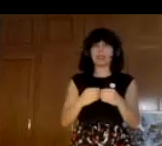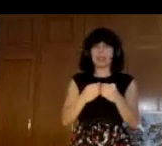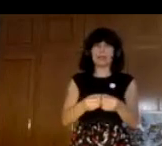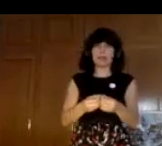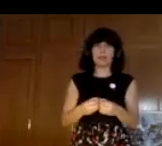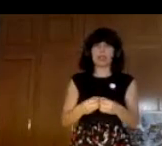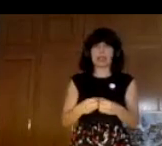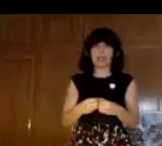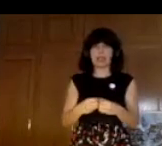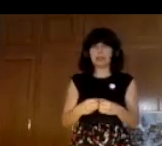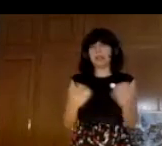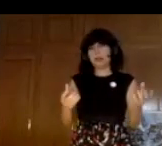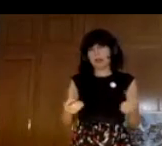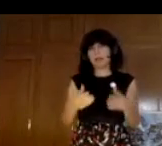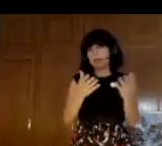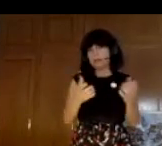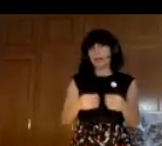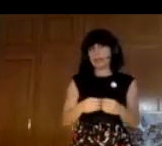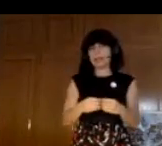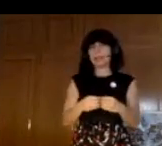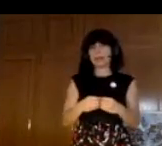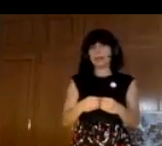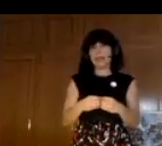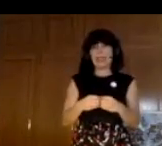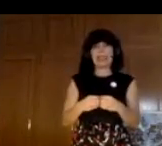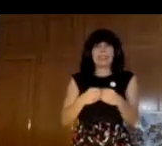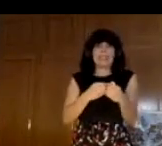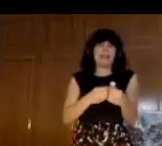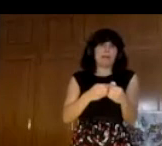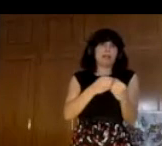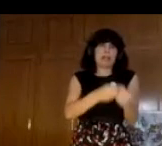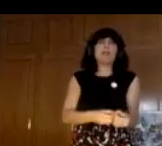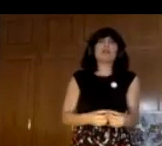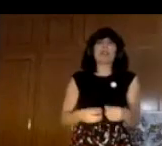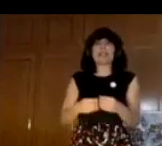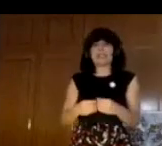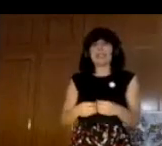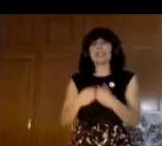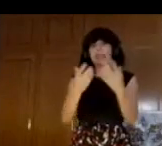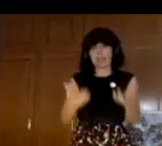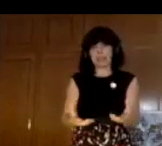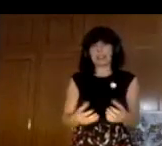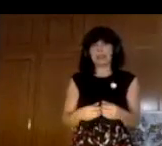tenemos sed y pensamos en ella, ¿no? Vale, pues es esto. Si queremos que las